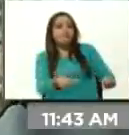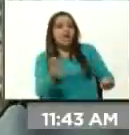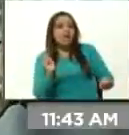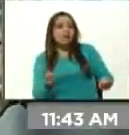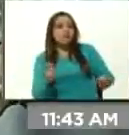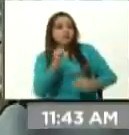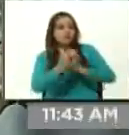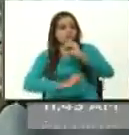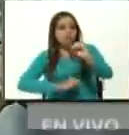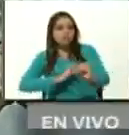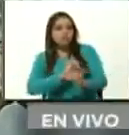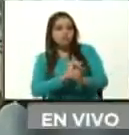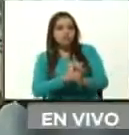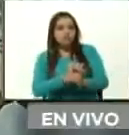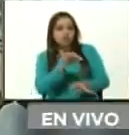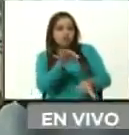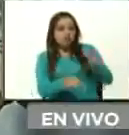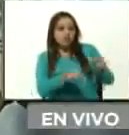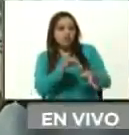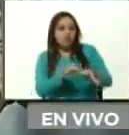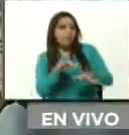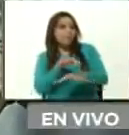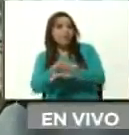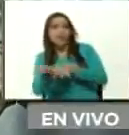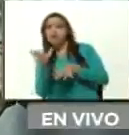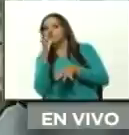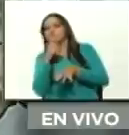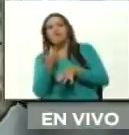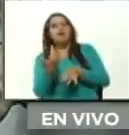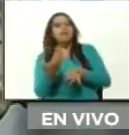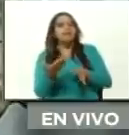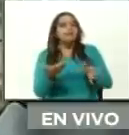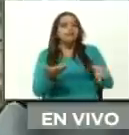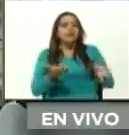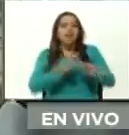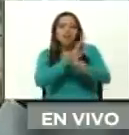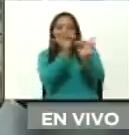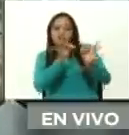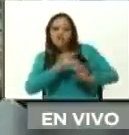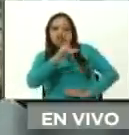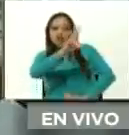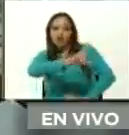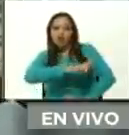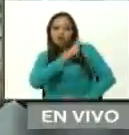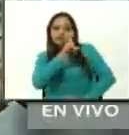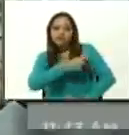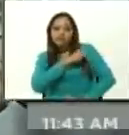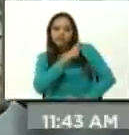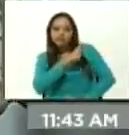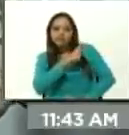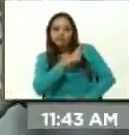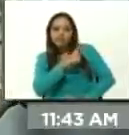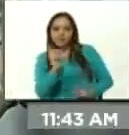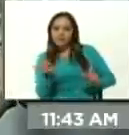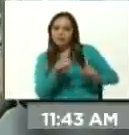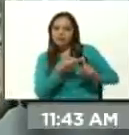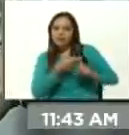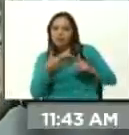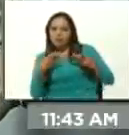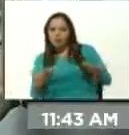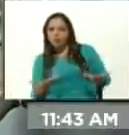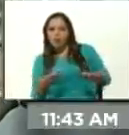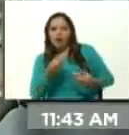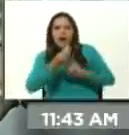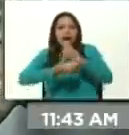CPI, muchas de ellas no contienen la formalidad respectiva de, primero, haber